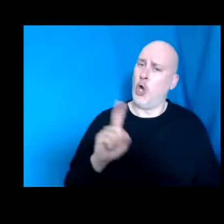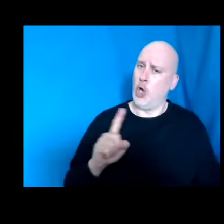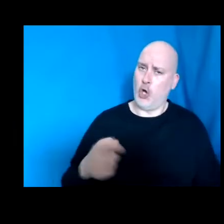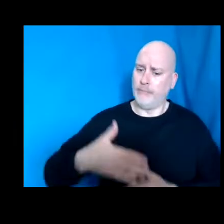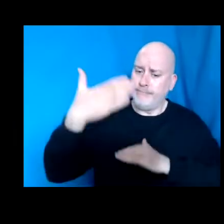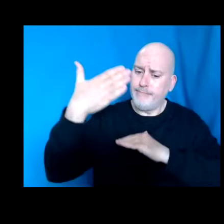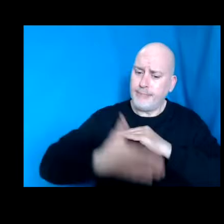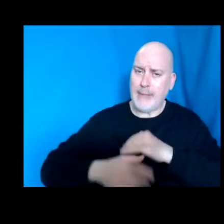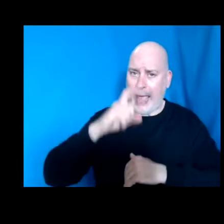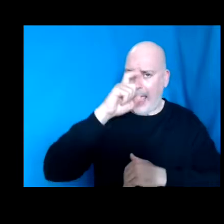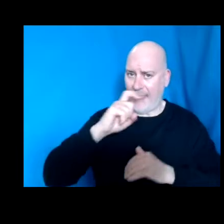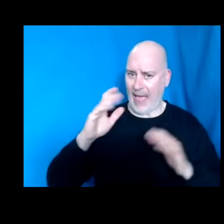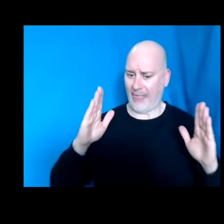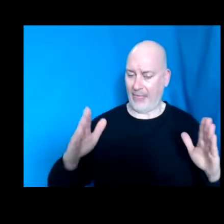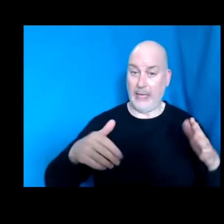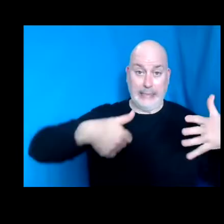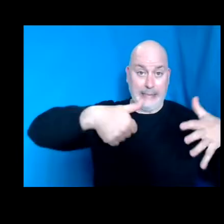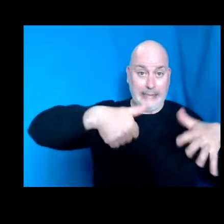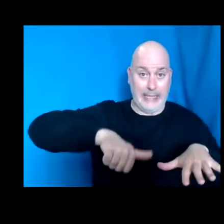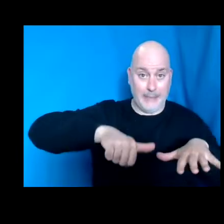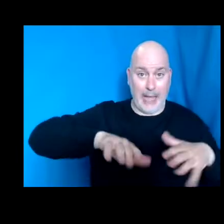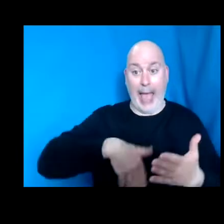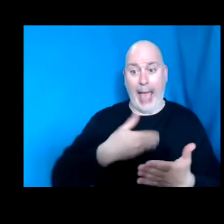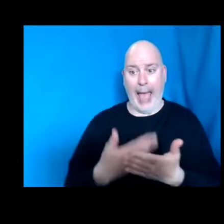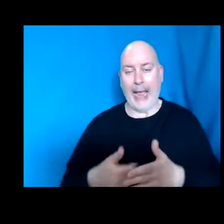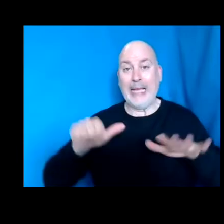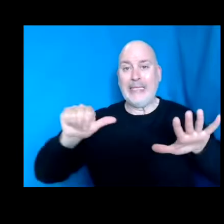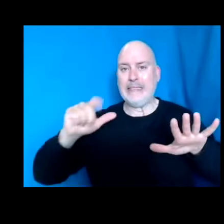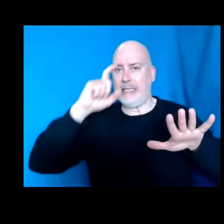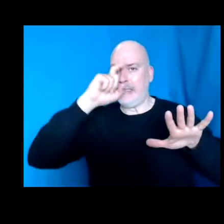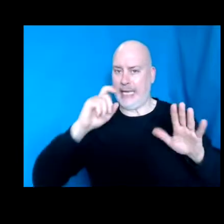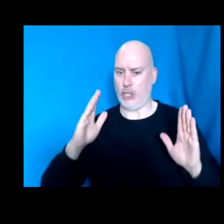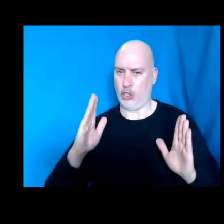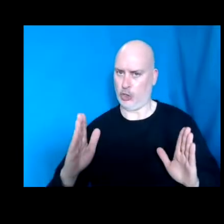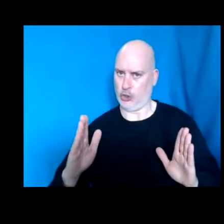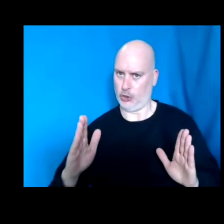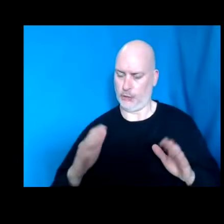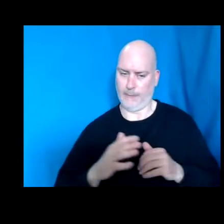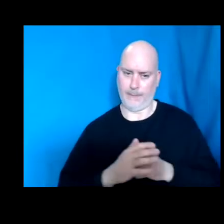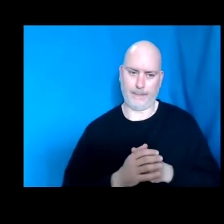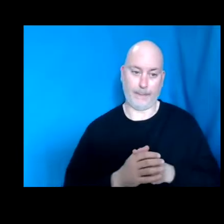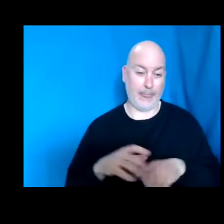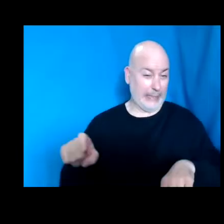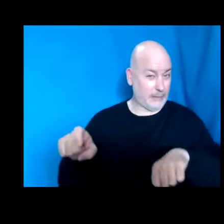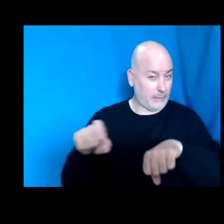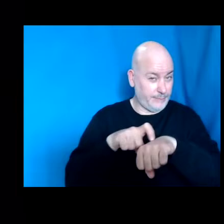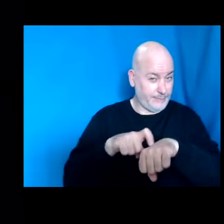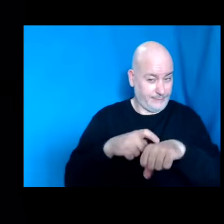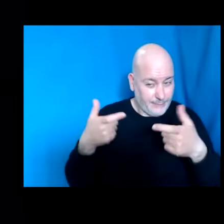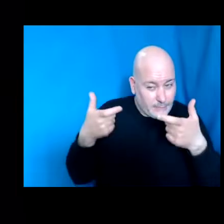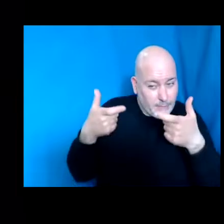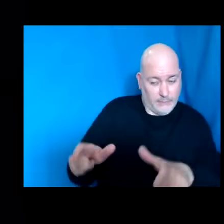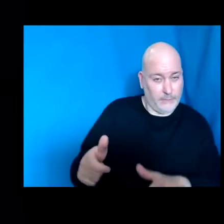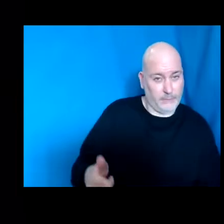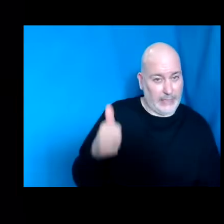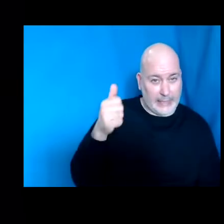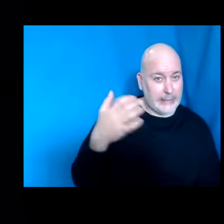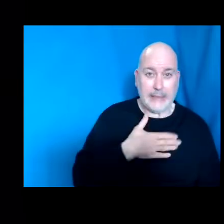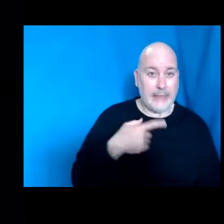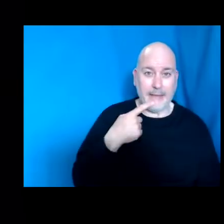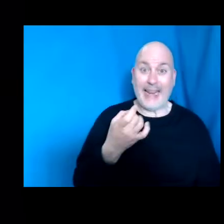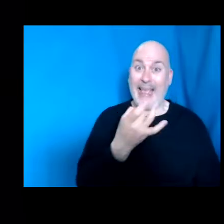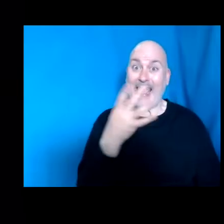se considera entre los 6 meses y los 6 años. Las principales características es que tienen que durar menos de